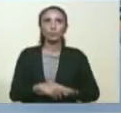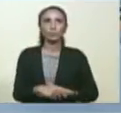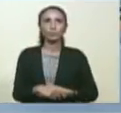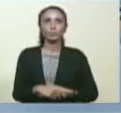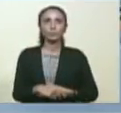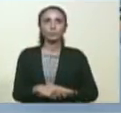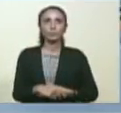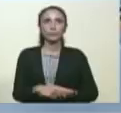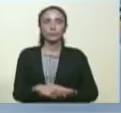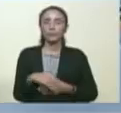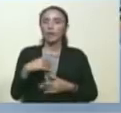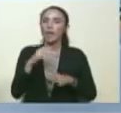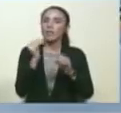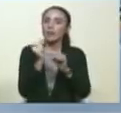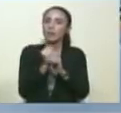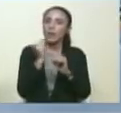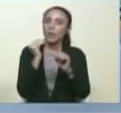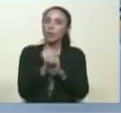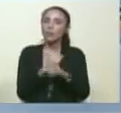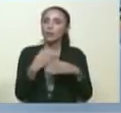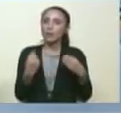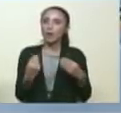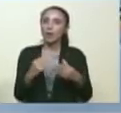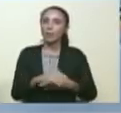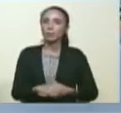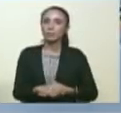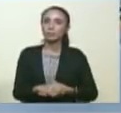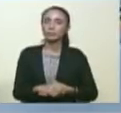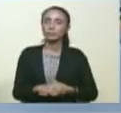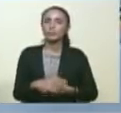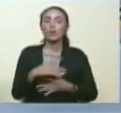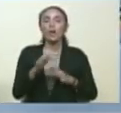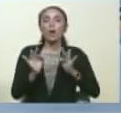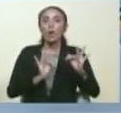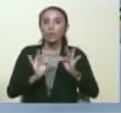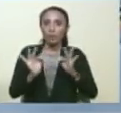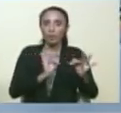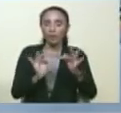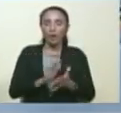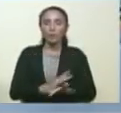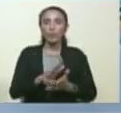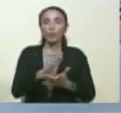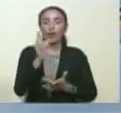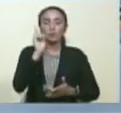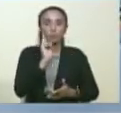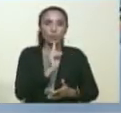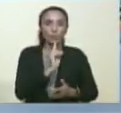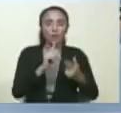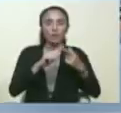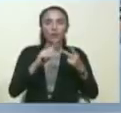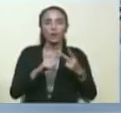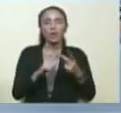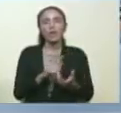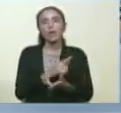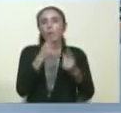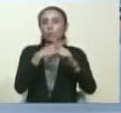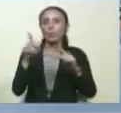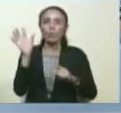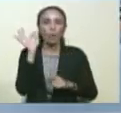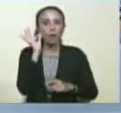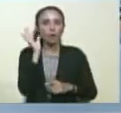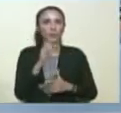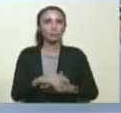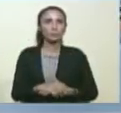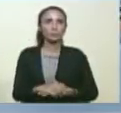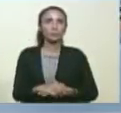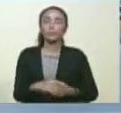con la obra Bolívar y Manuela, que fue presentada en el Teresa Carreño y ahora recorriendo